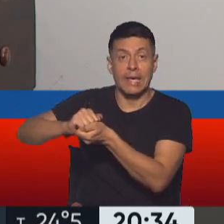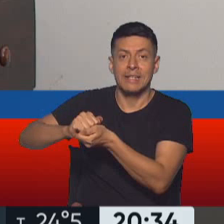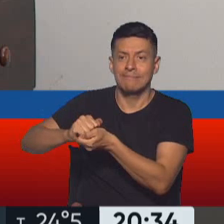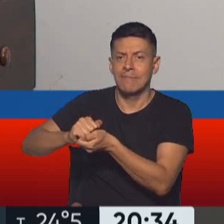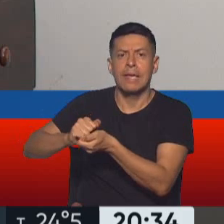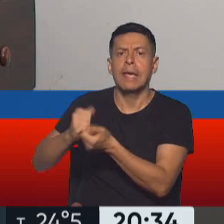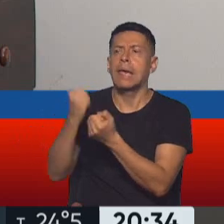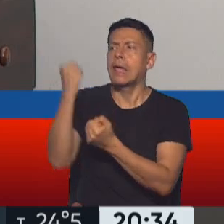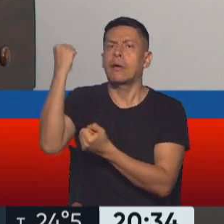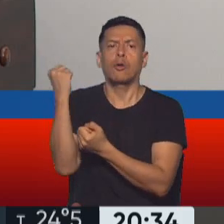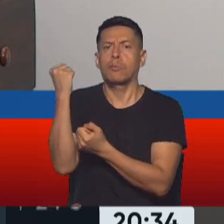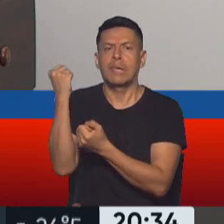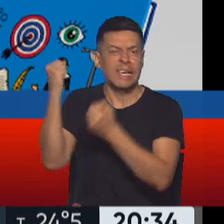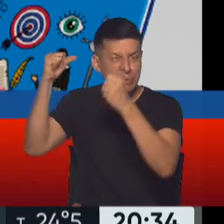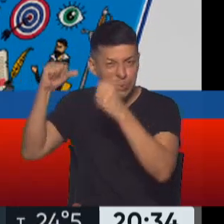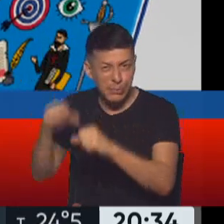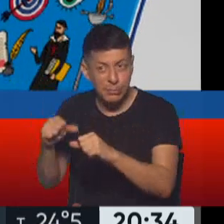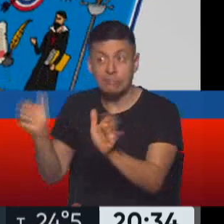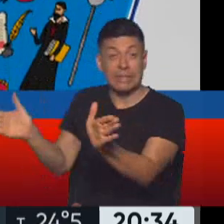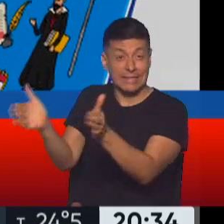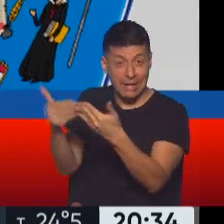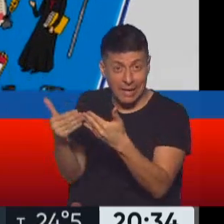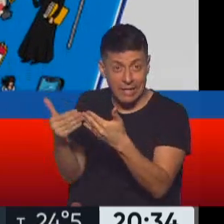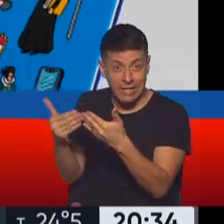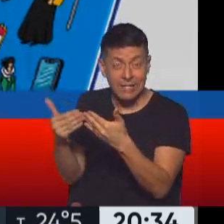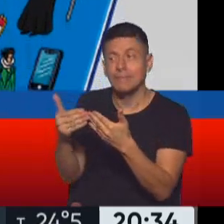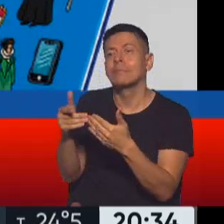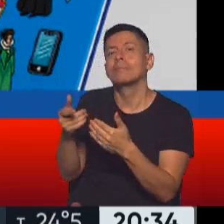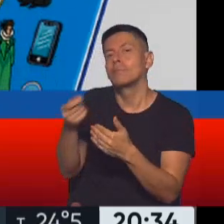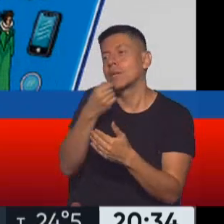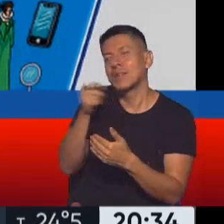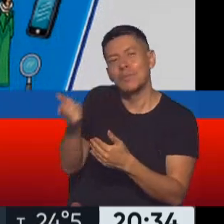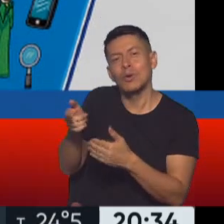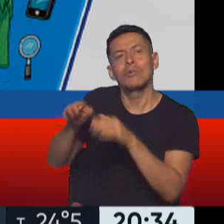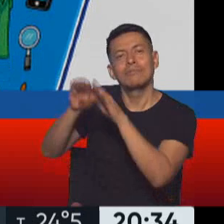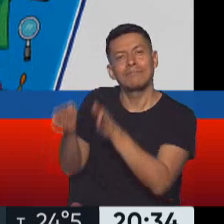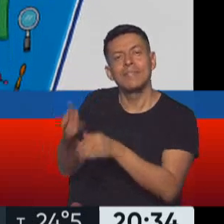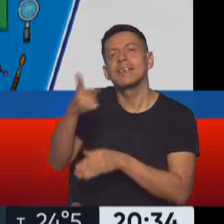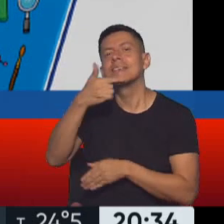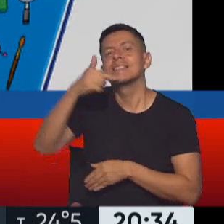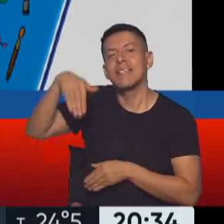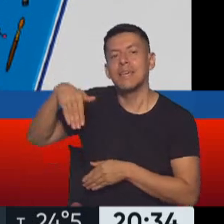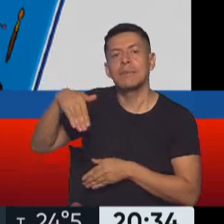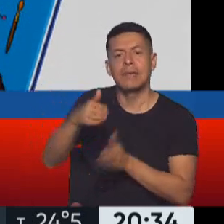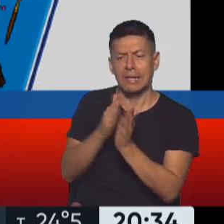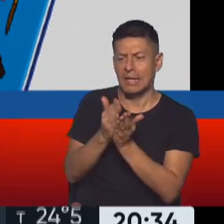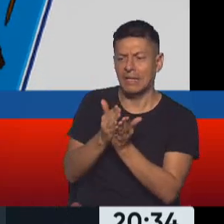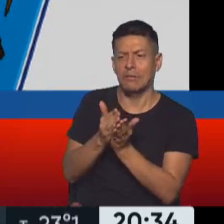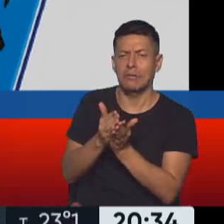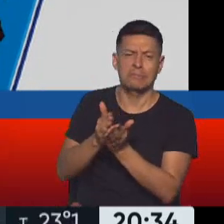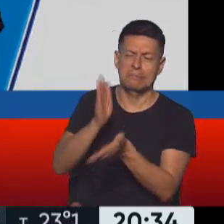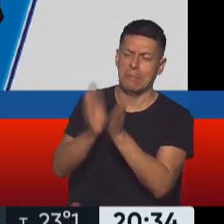que se van como hizo sm que en vez de demandar lo ha picado